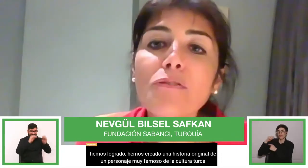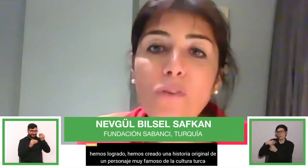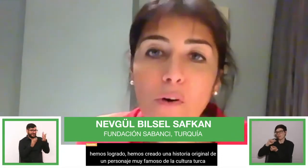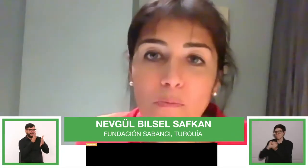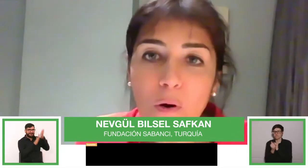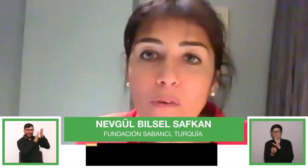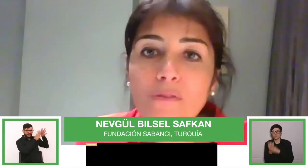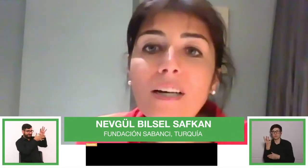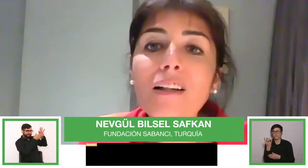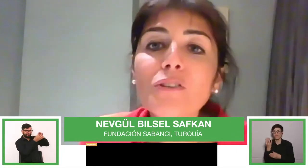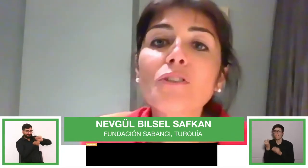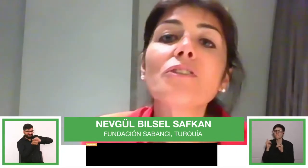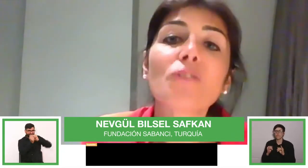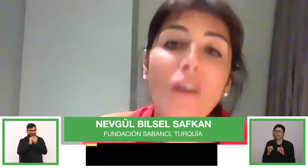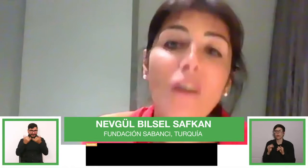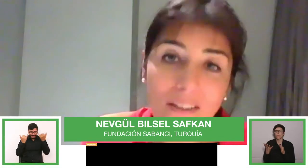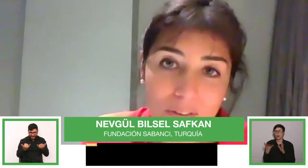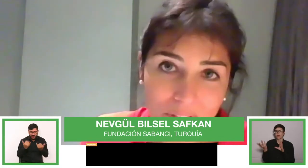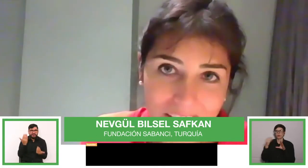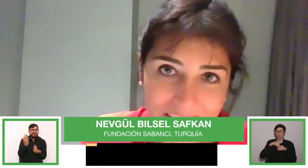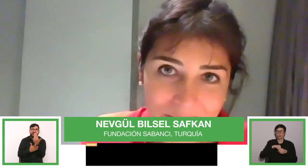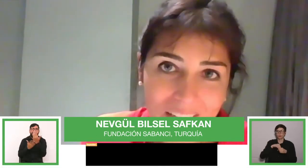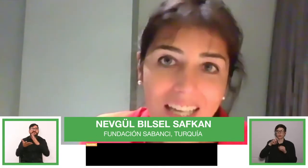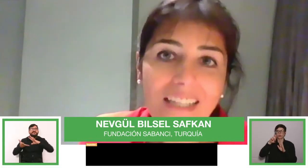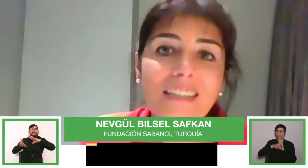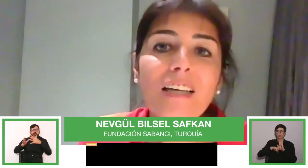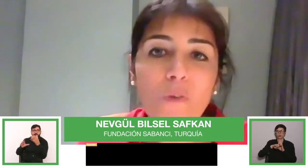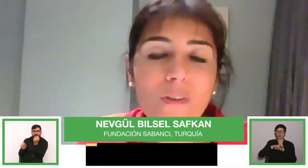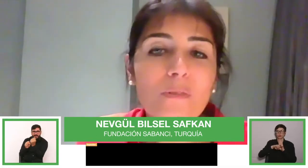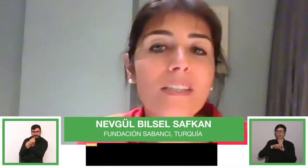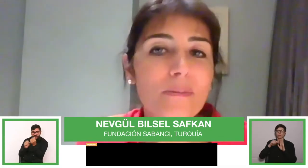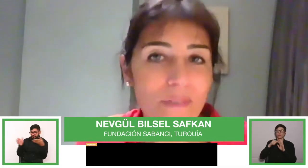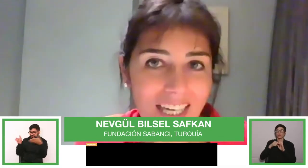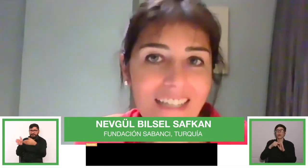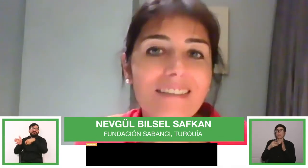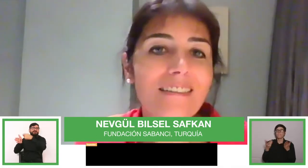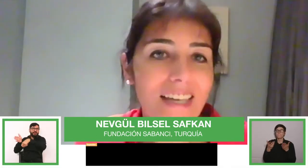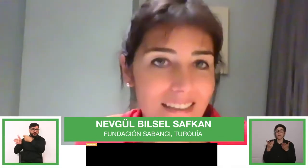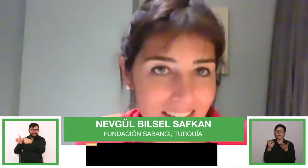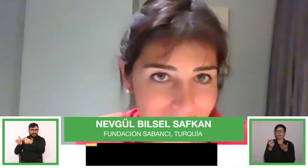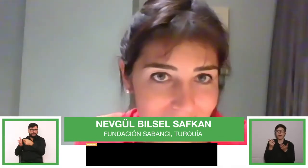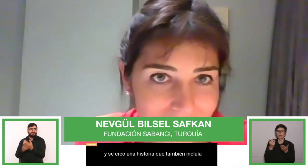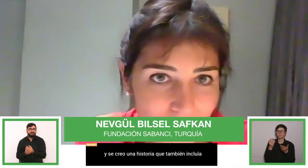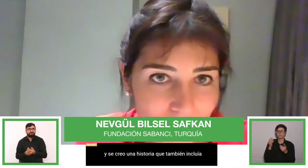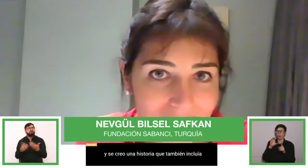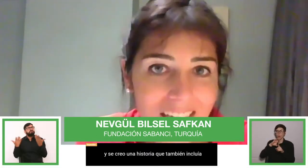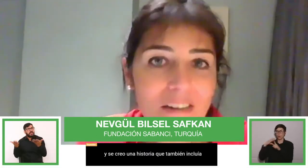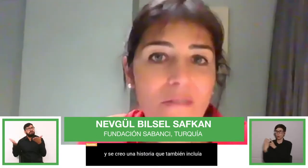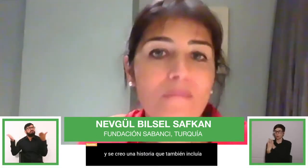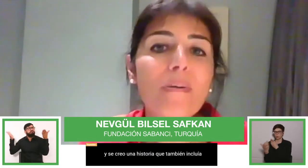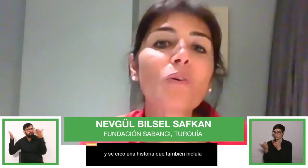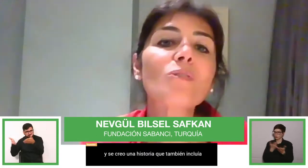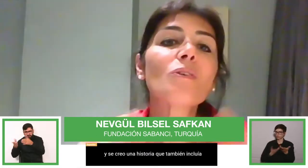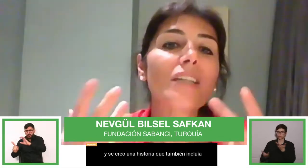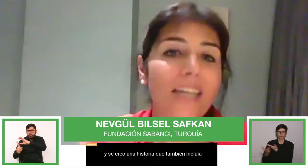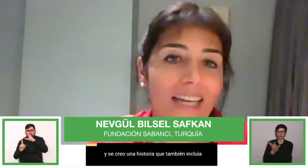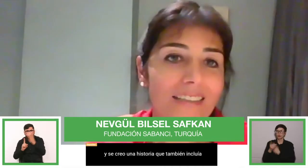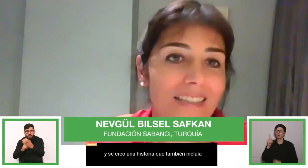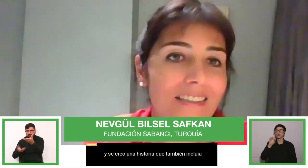el proyecto una forma de transferencia de cultura, no solamente replicando la